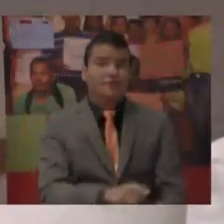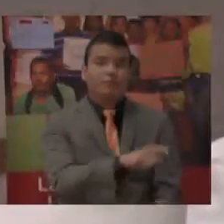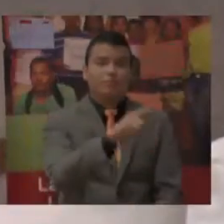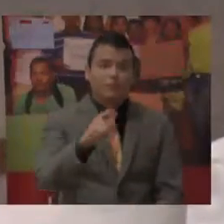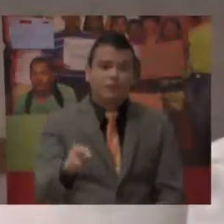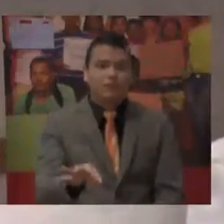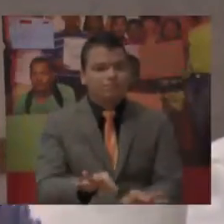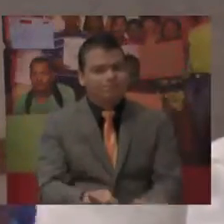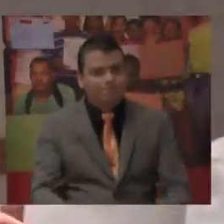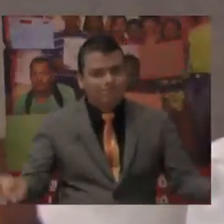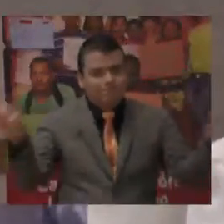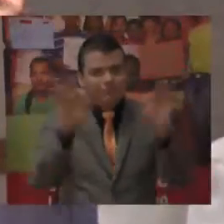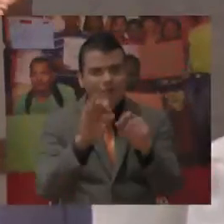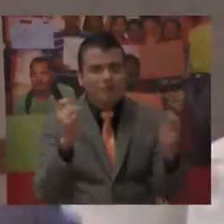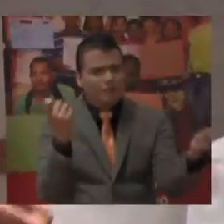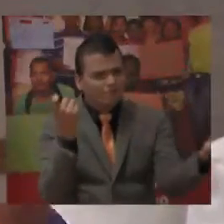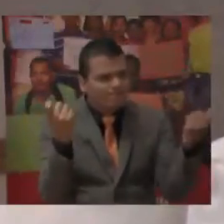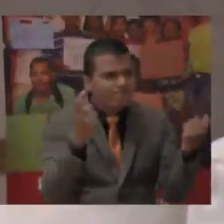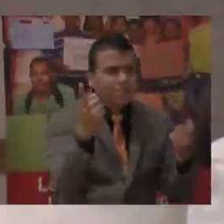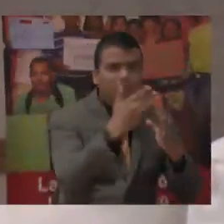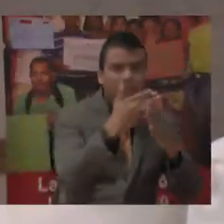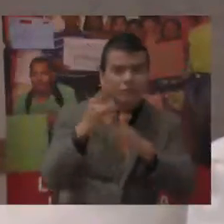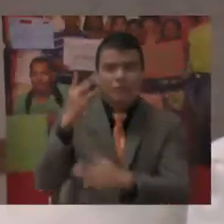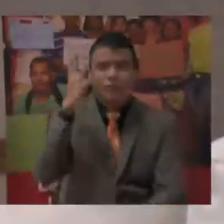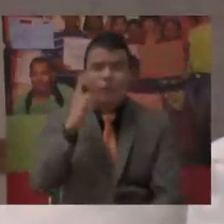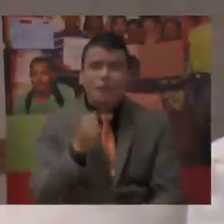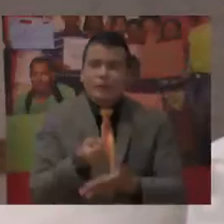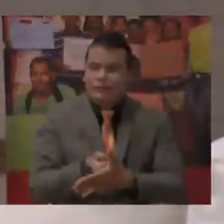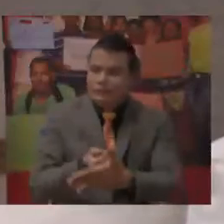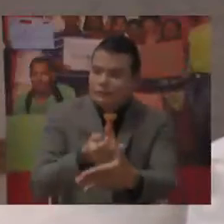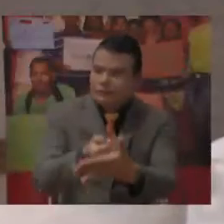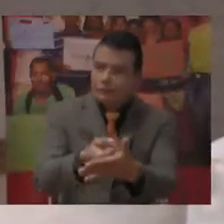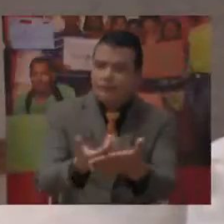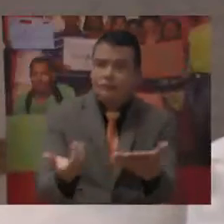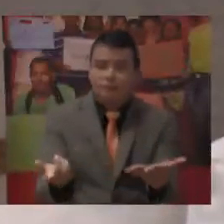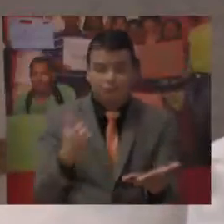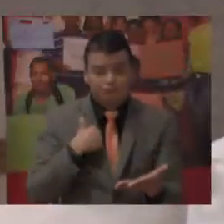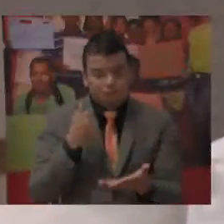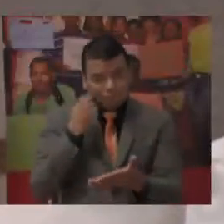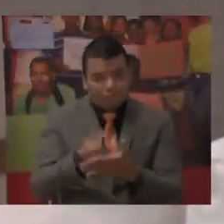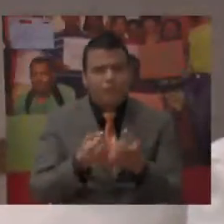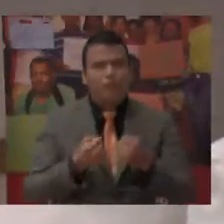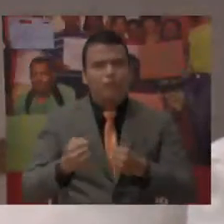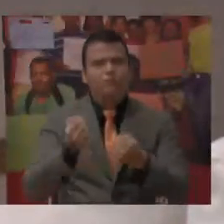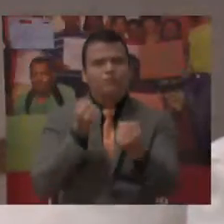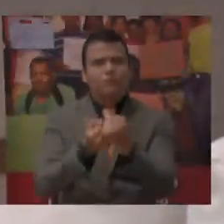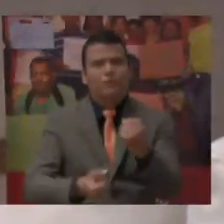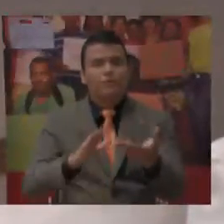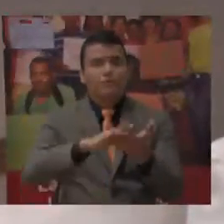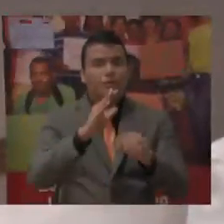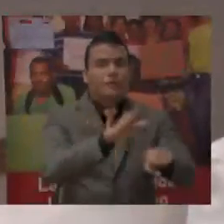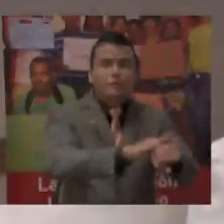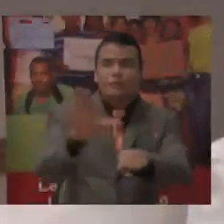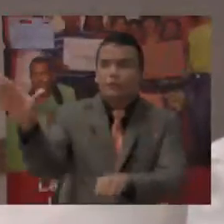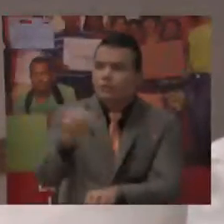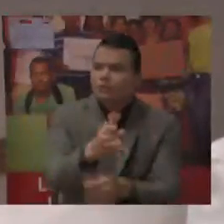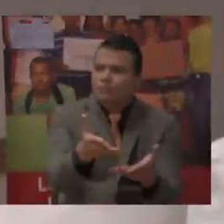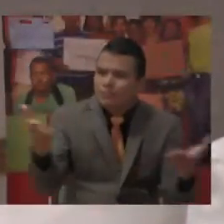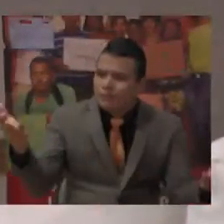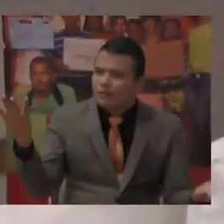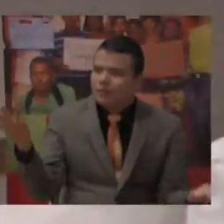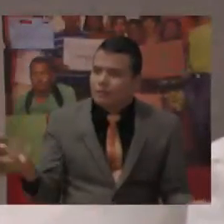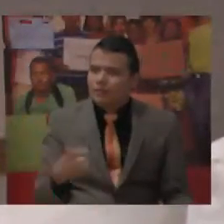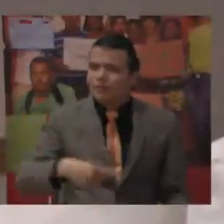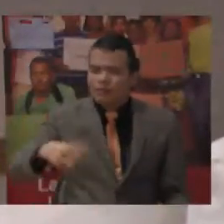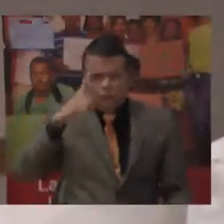distribuir el ingreso. Por Dios santo, eso lo digo todos los días y es lo que yo le puedo aportar a la paz, es diciéndole a todo el mundo, hombre, pague bien